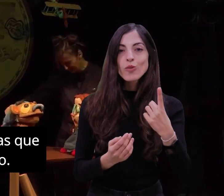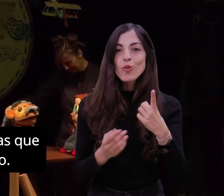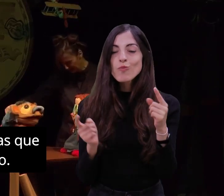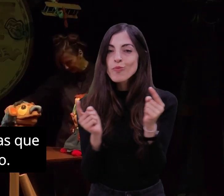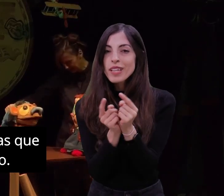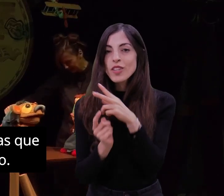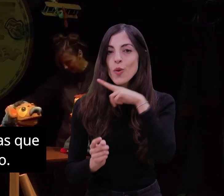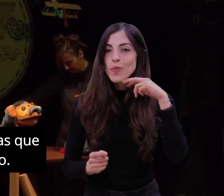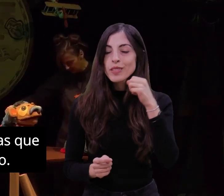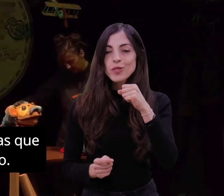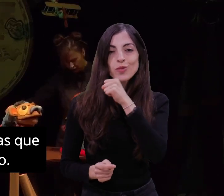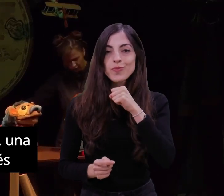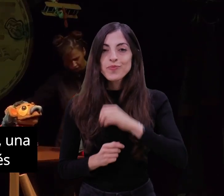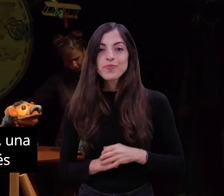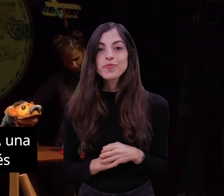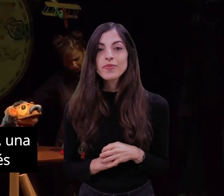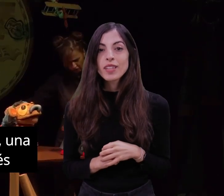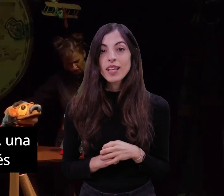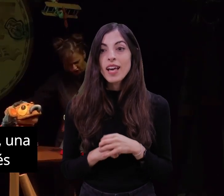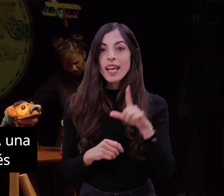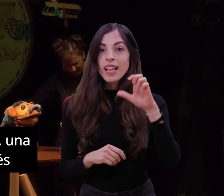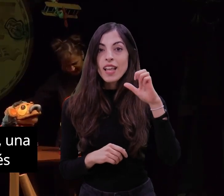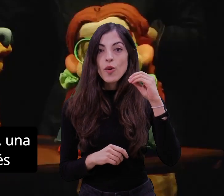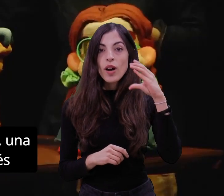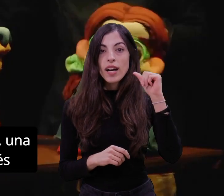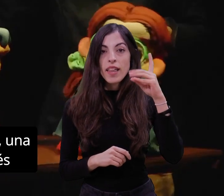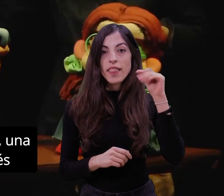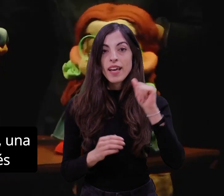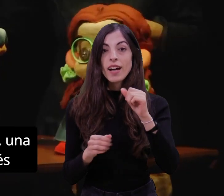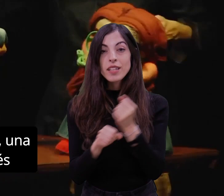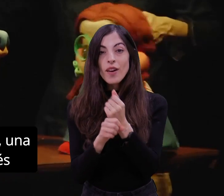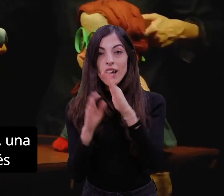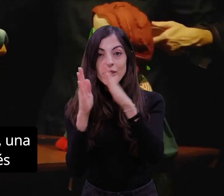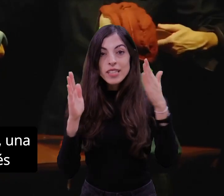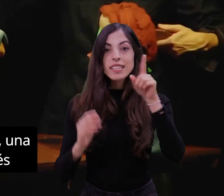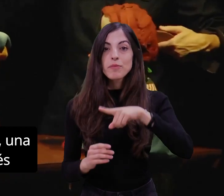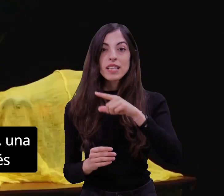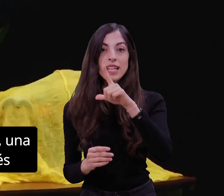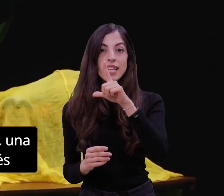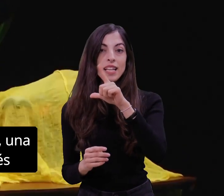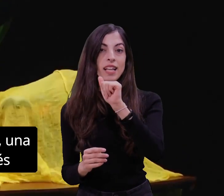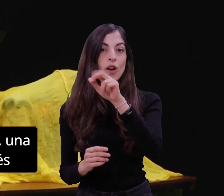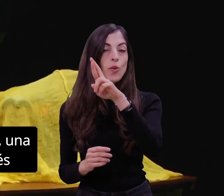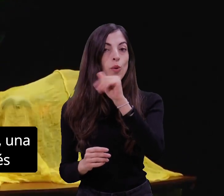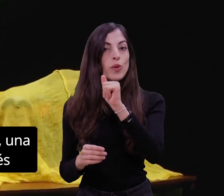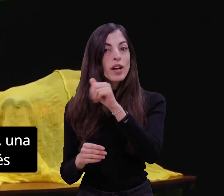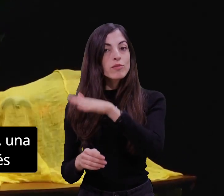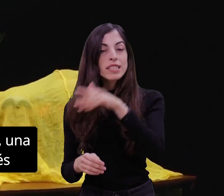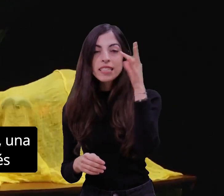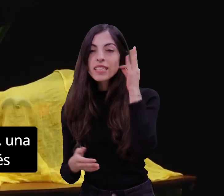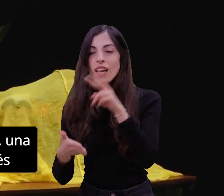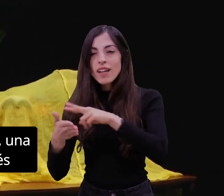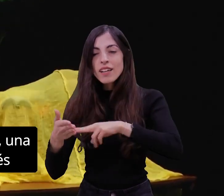un pequeño y maravilloso tesoro. De este modo, Leocadia, la bibliotecaria, y Laura, una pequeña e incansable